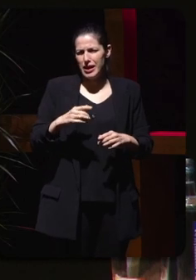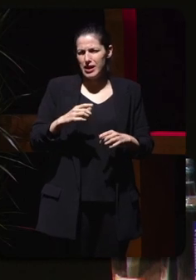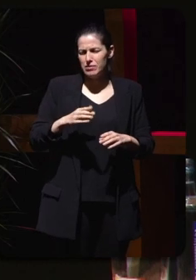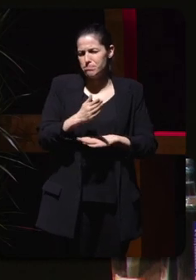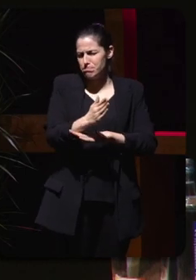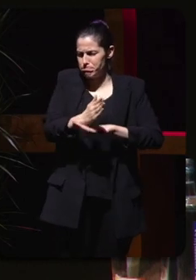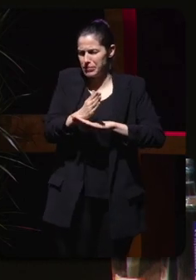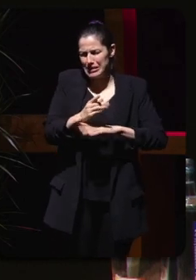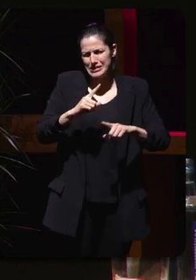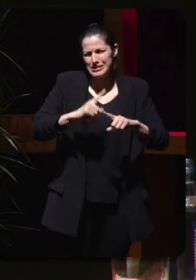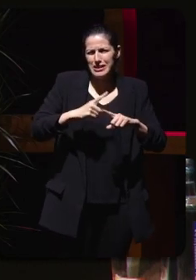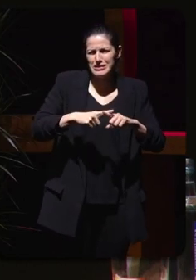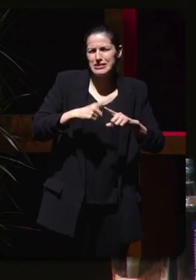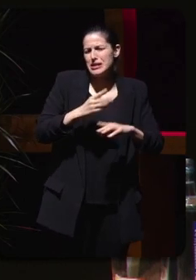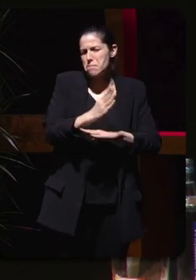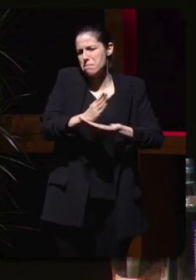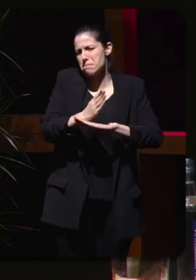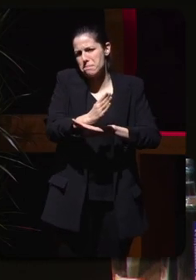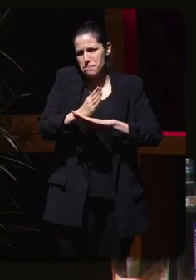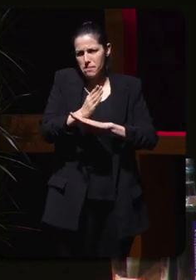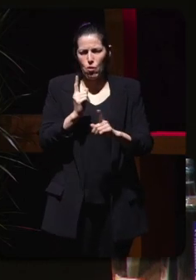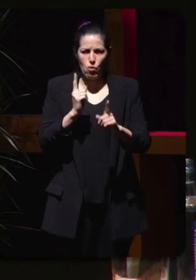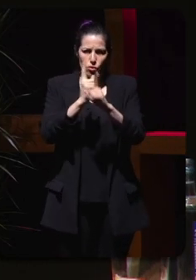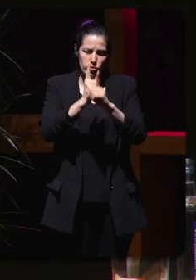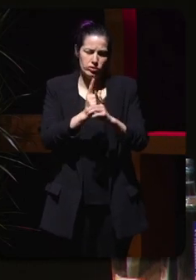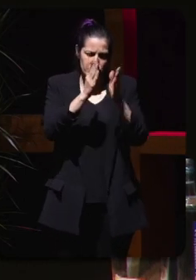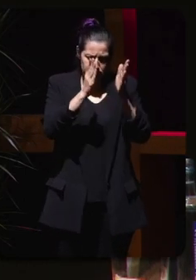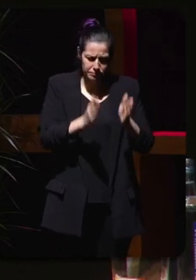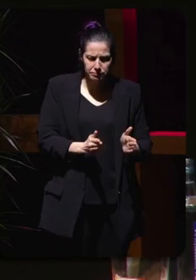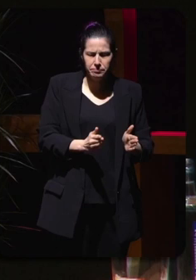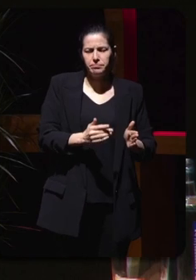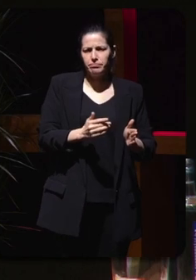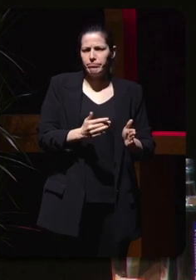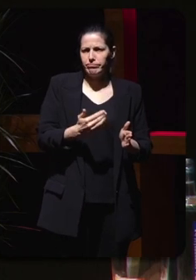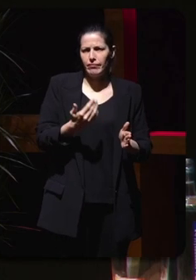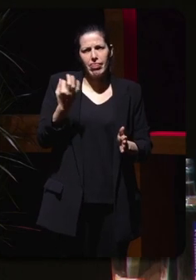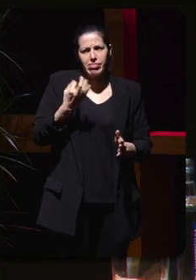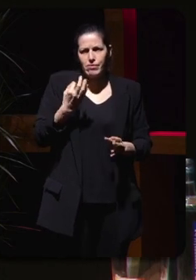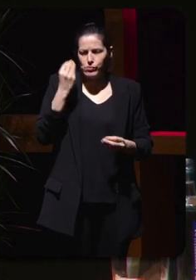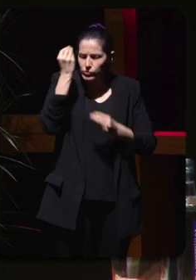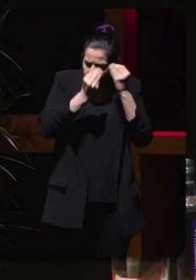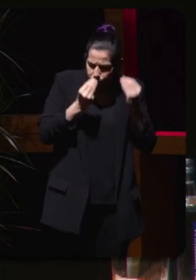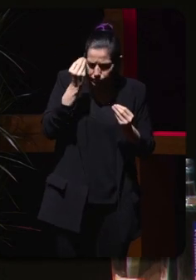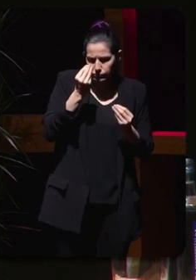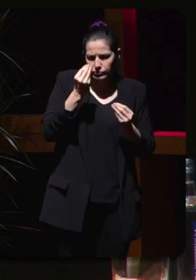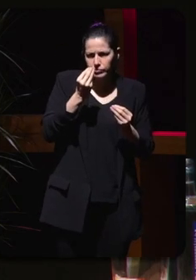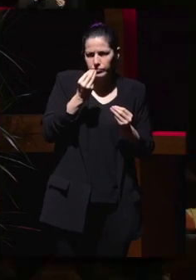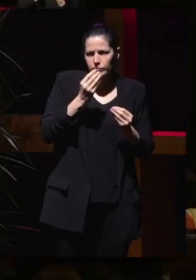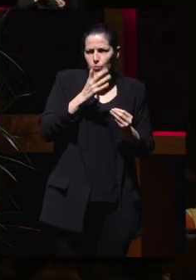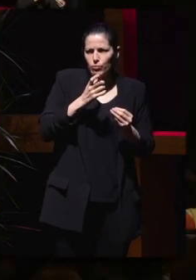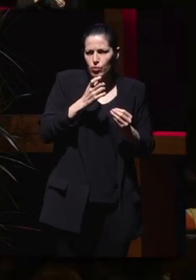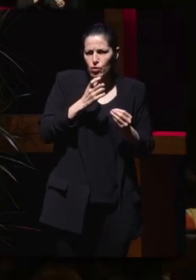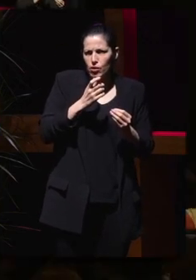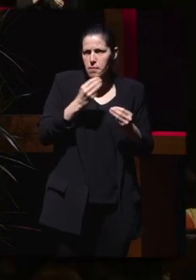contra Hillary Clinton. Claro, eso nos debe hacer pensar y reflexionar muy seriamente, porque eso significa que no vamos a